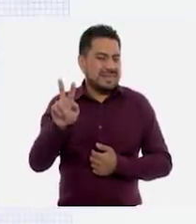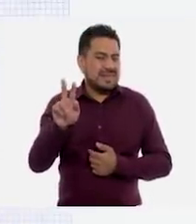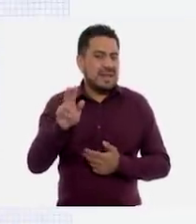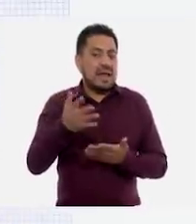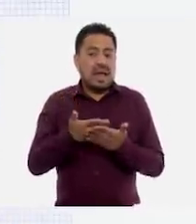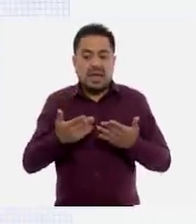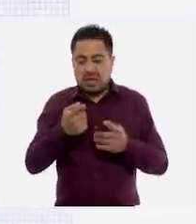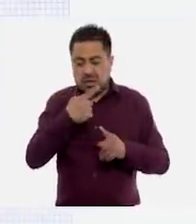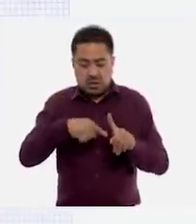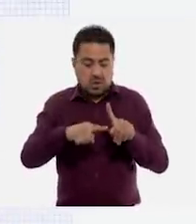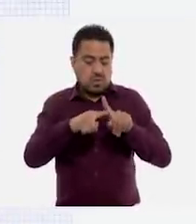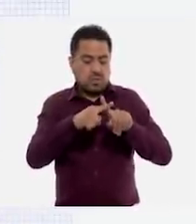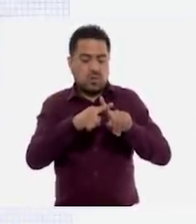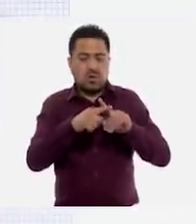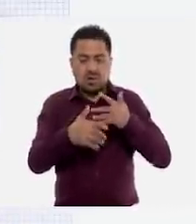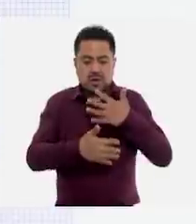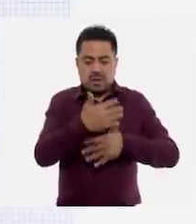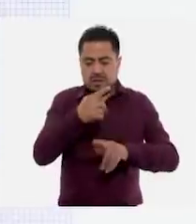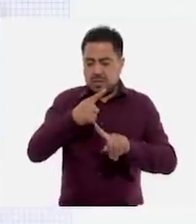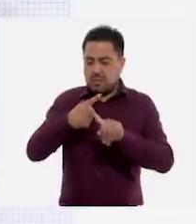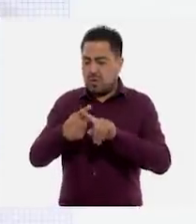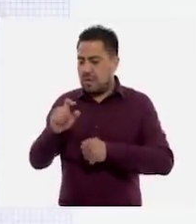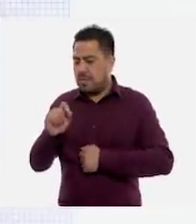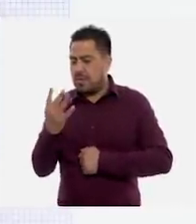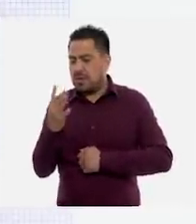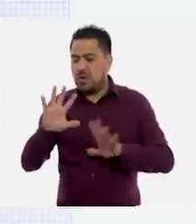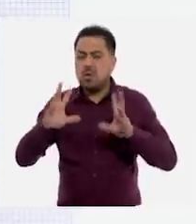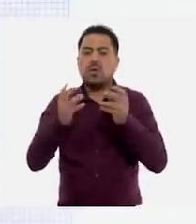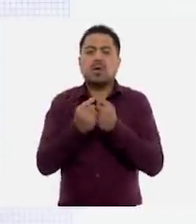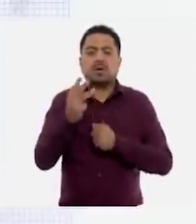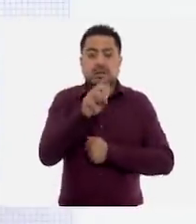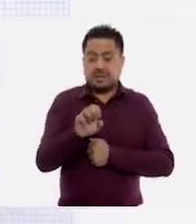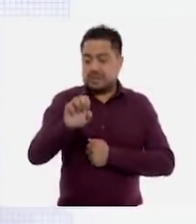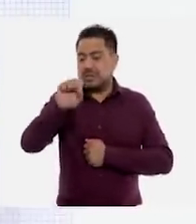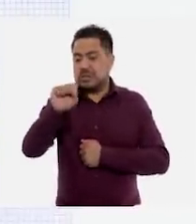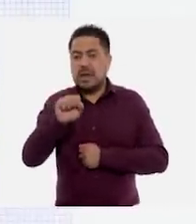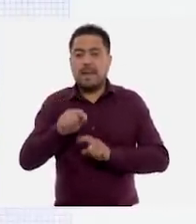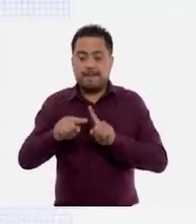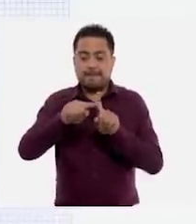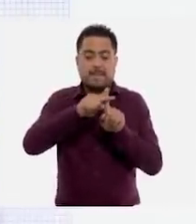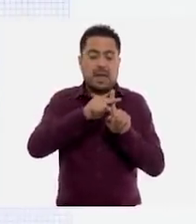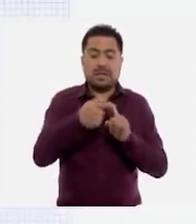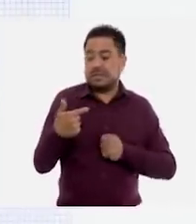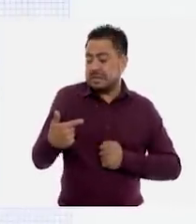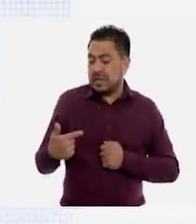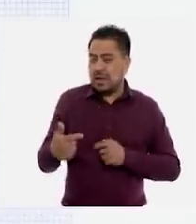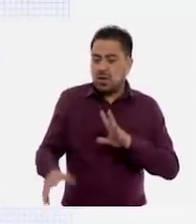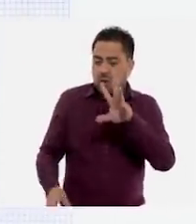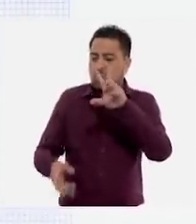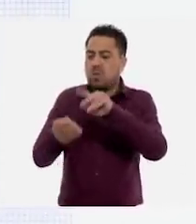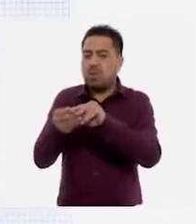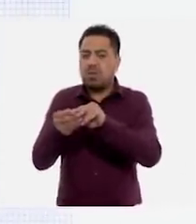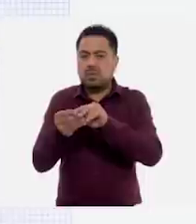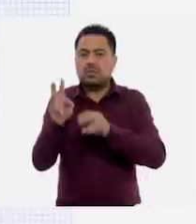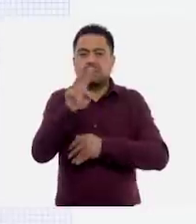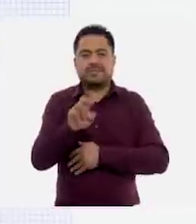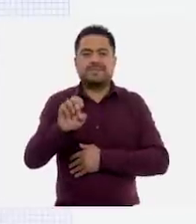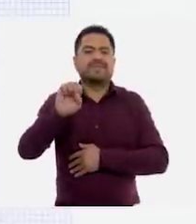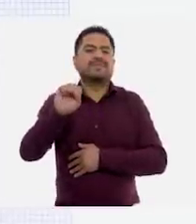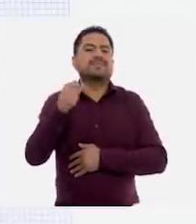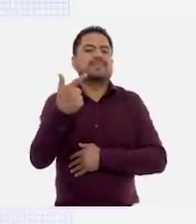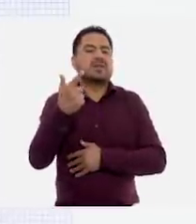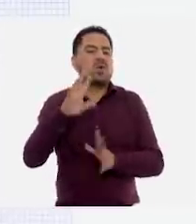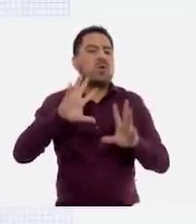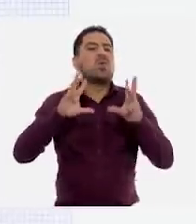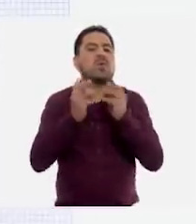si multiplicamos 15 por 24, son 360 más 7, los